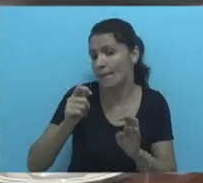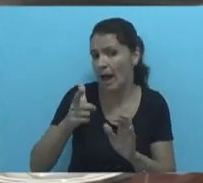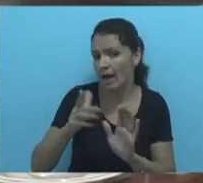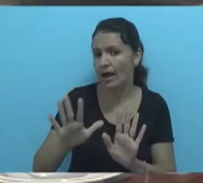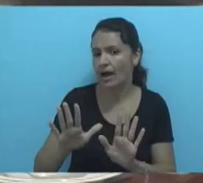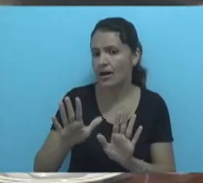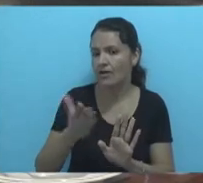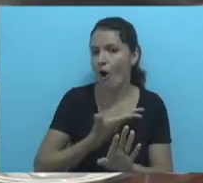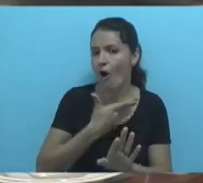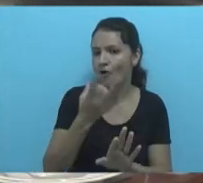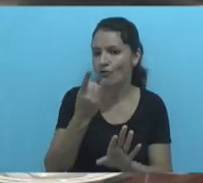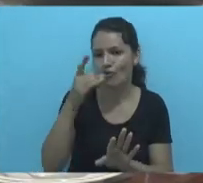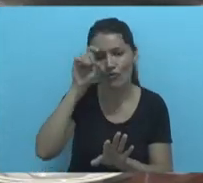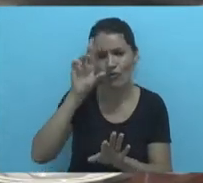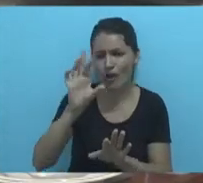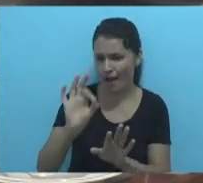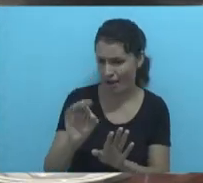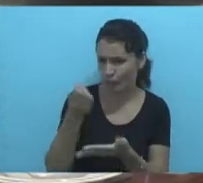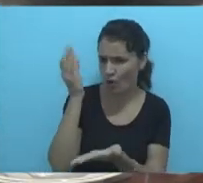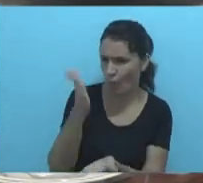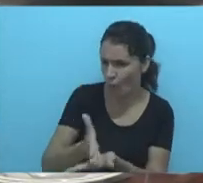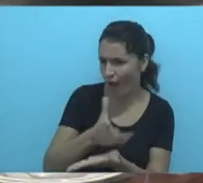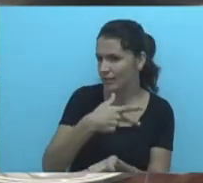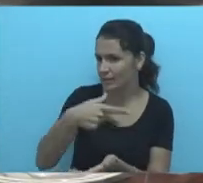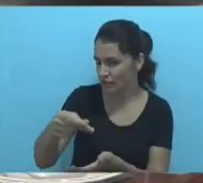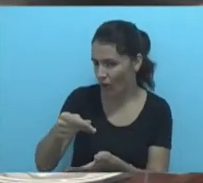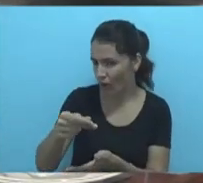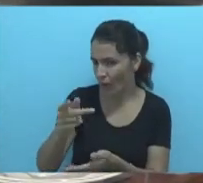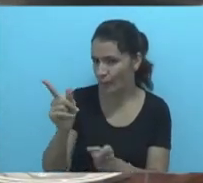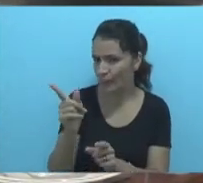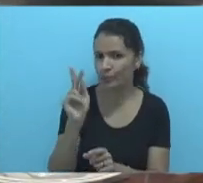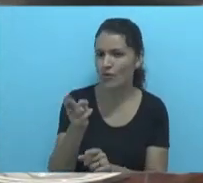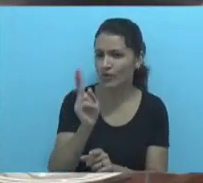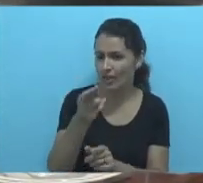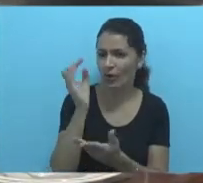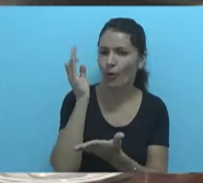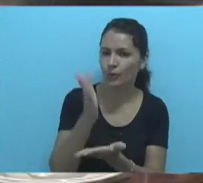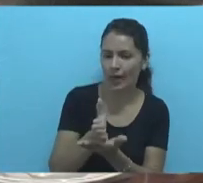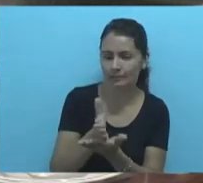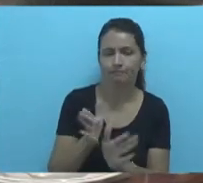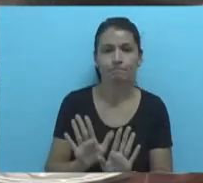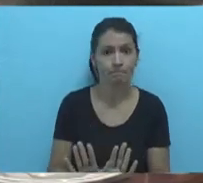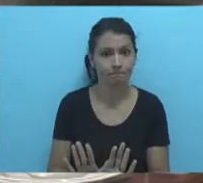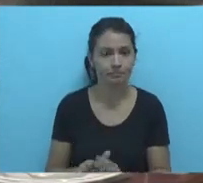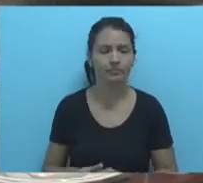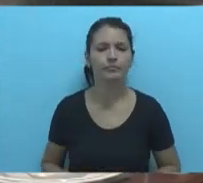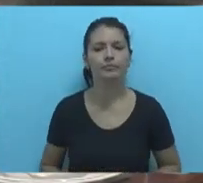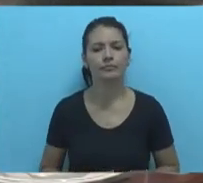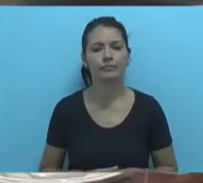la figura de la inmunidad se le fue reconocida. Pero entendemos que